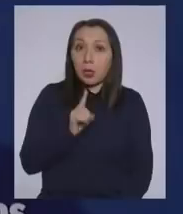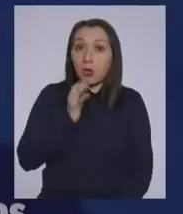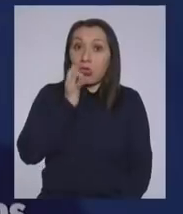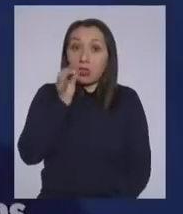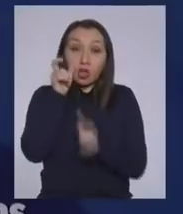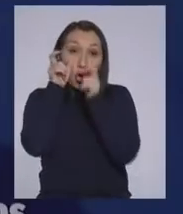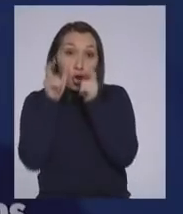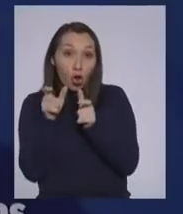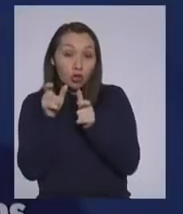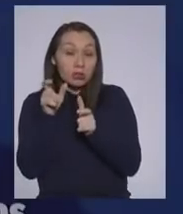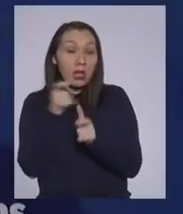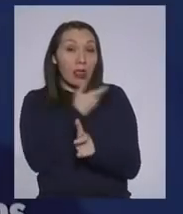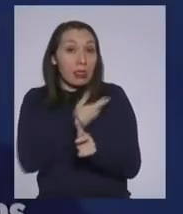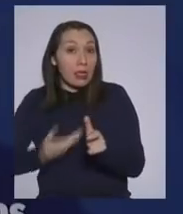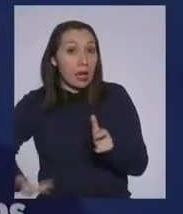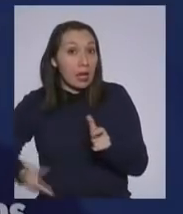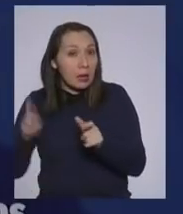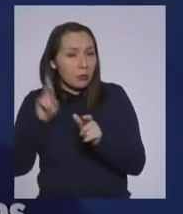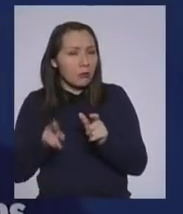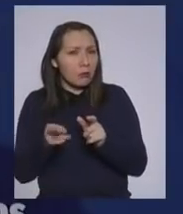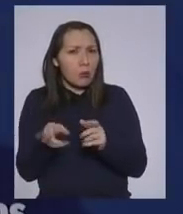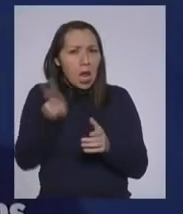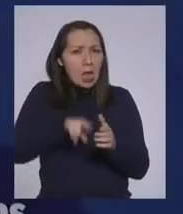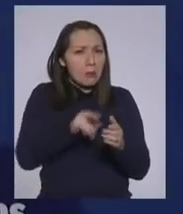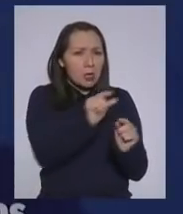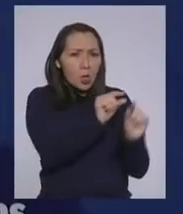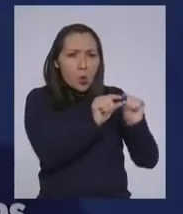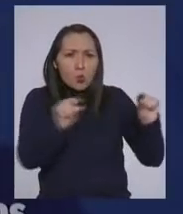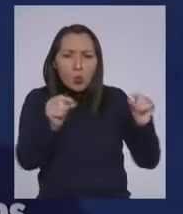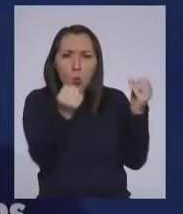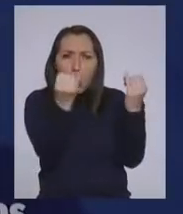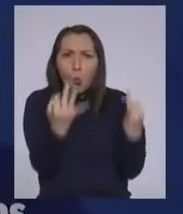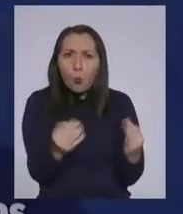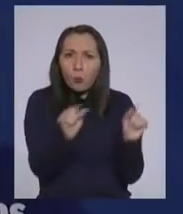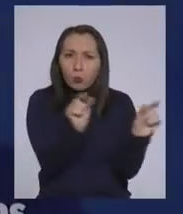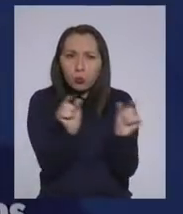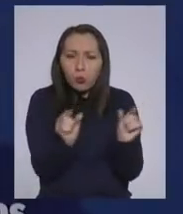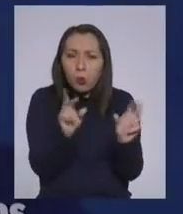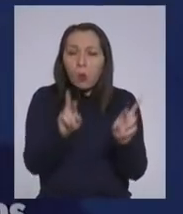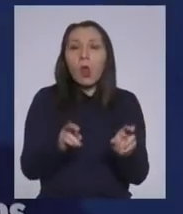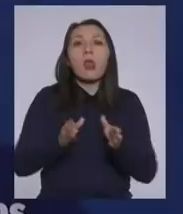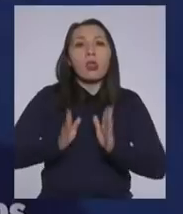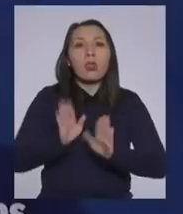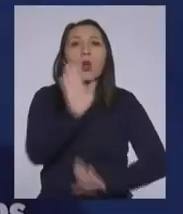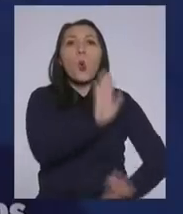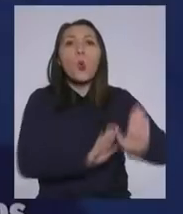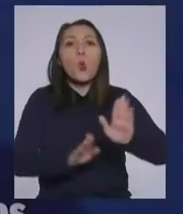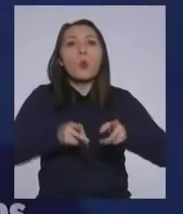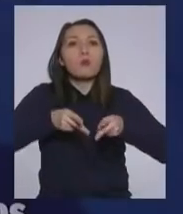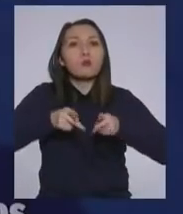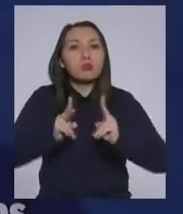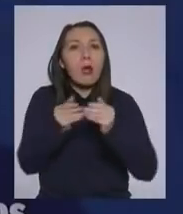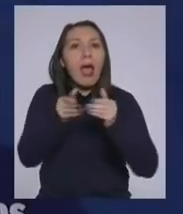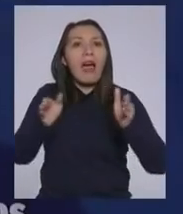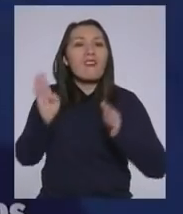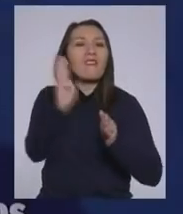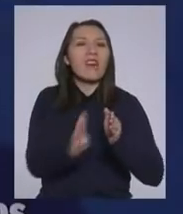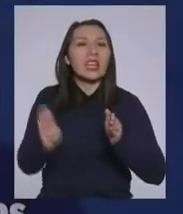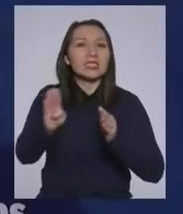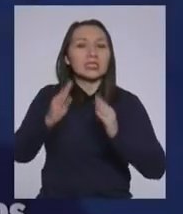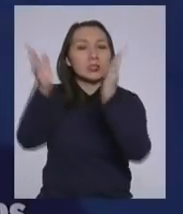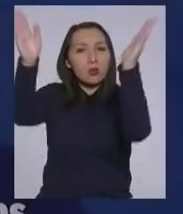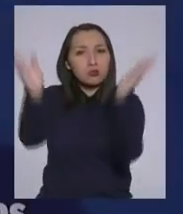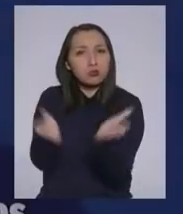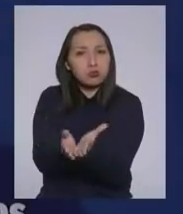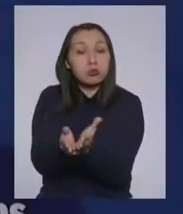dice Contraloría es que hay una cláusula que se repite en ambos contratos, que es la habilitación y mantención de la infraestructura básica, y